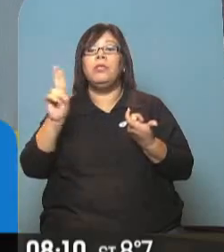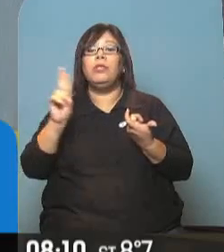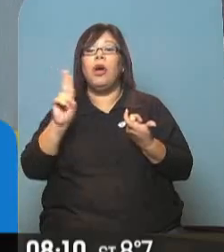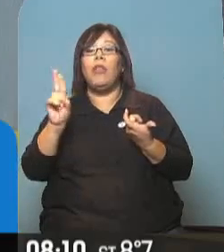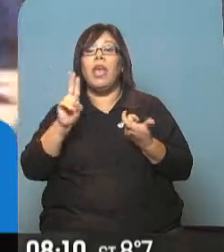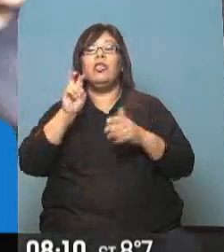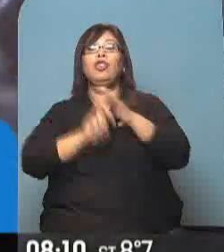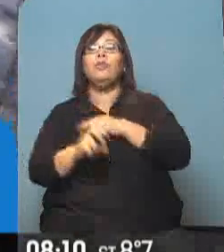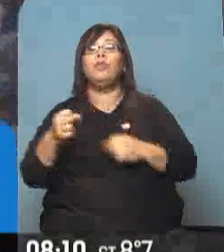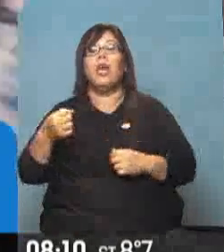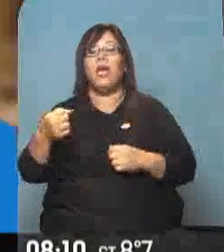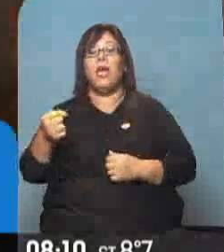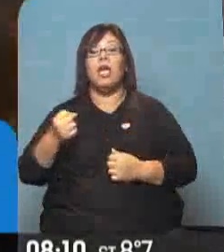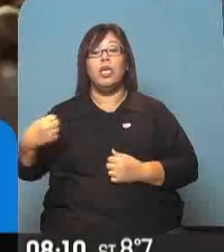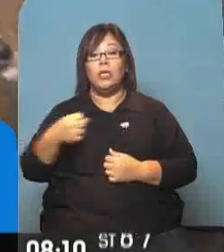de subterráneo.